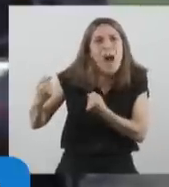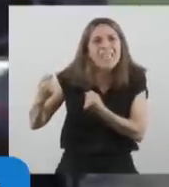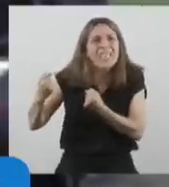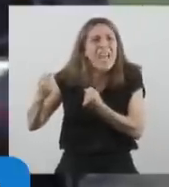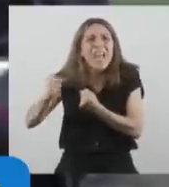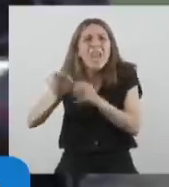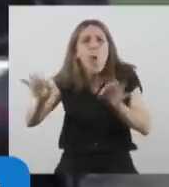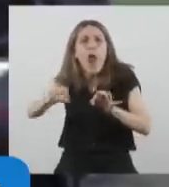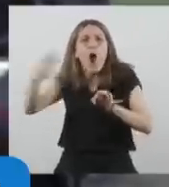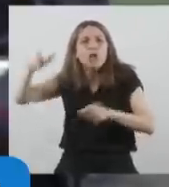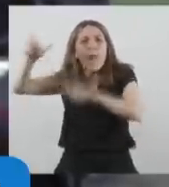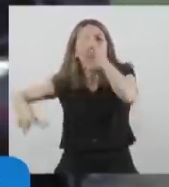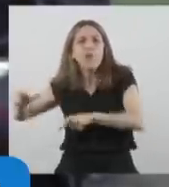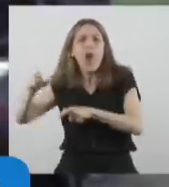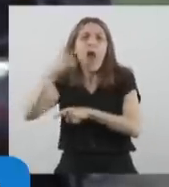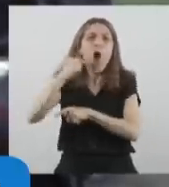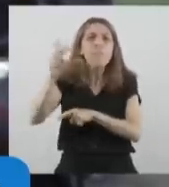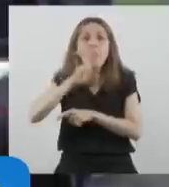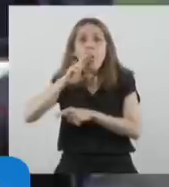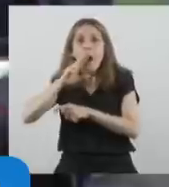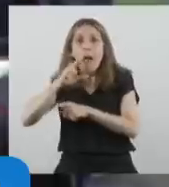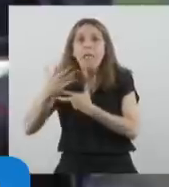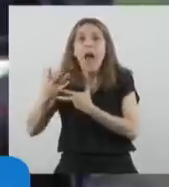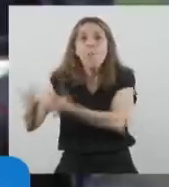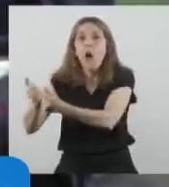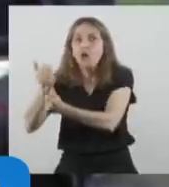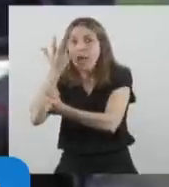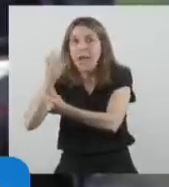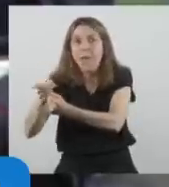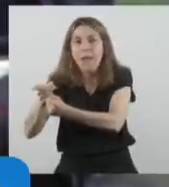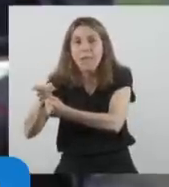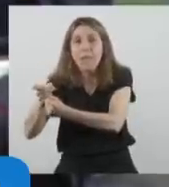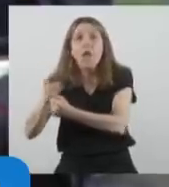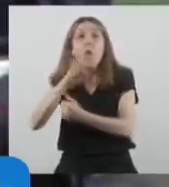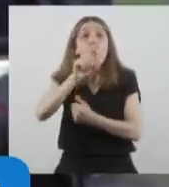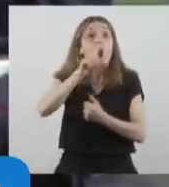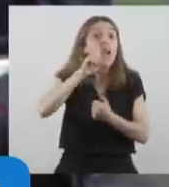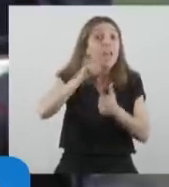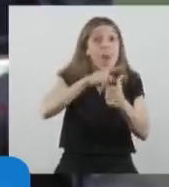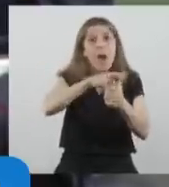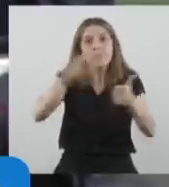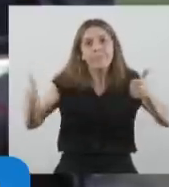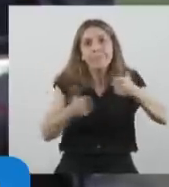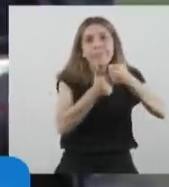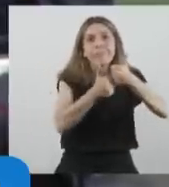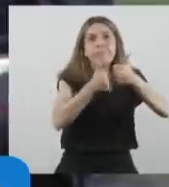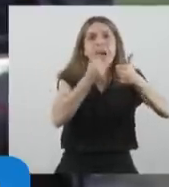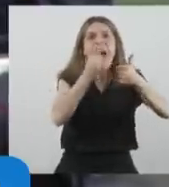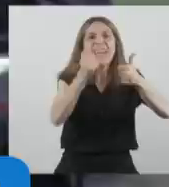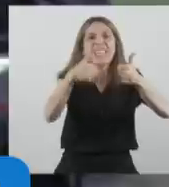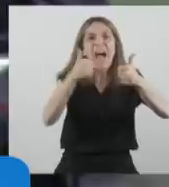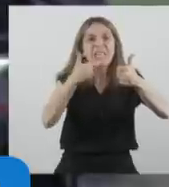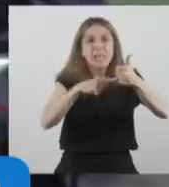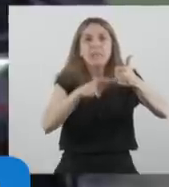inmensas mujeres que acompañaron esta gesta que bolívar tuvo manuel assange para poder llevar